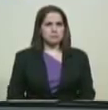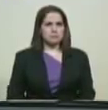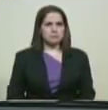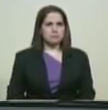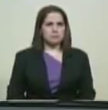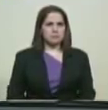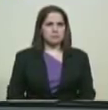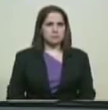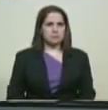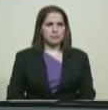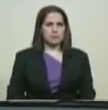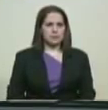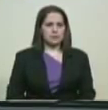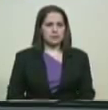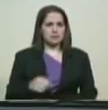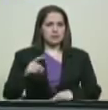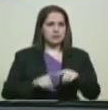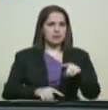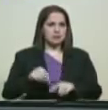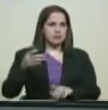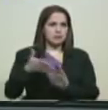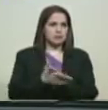Estamos en el foco de una agresión